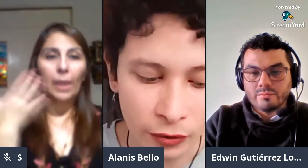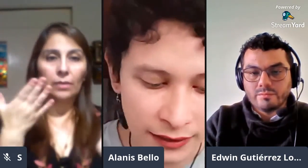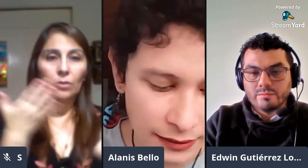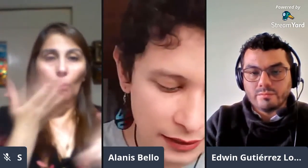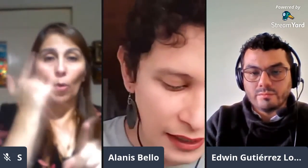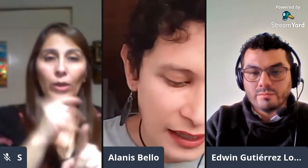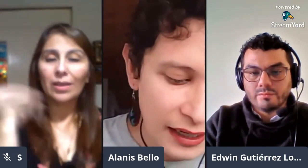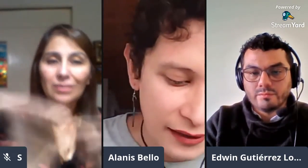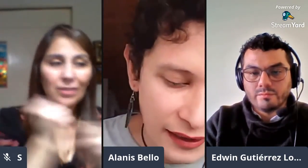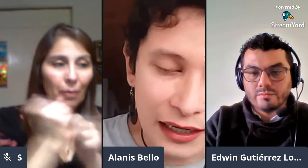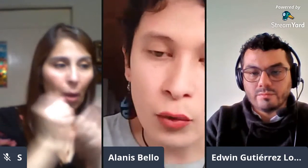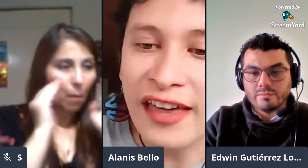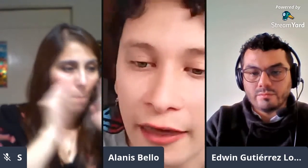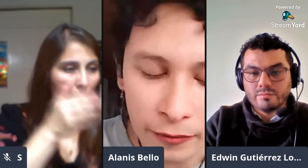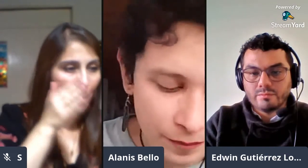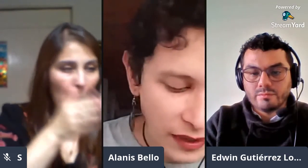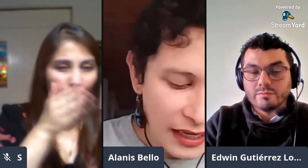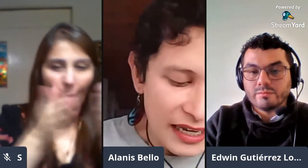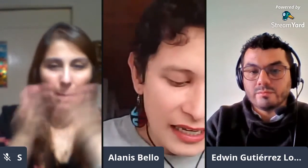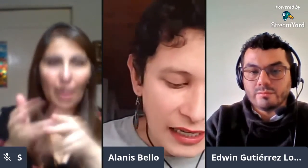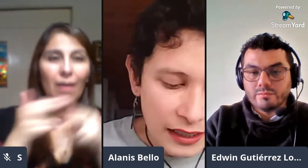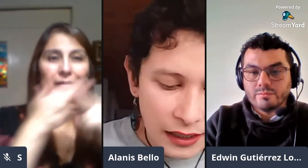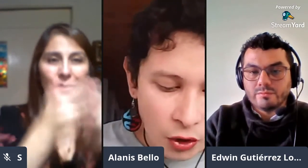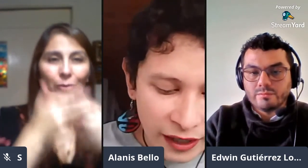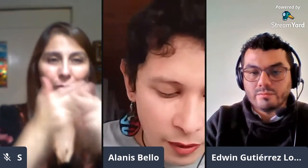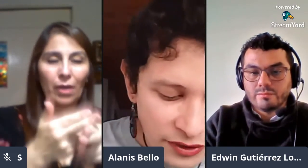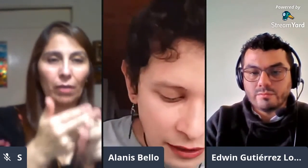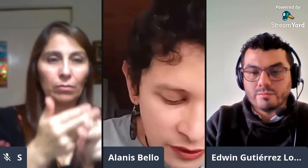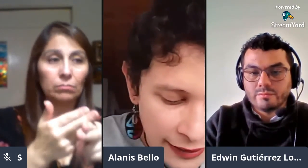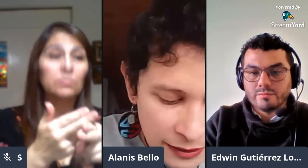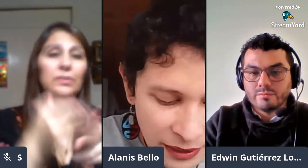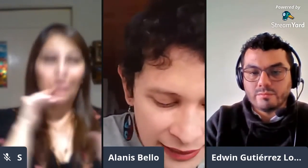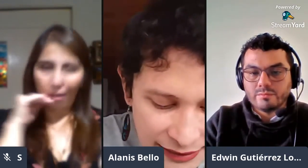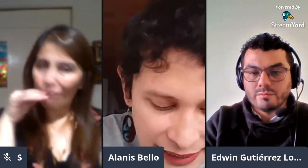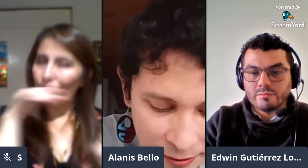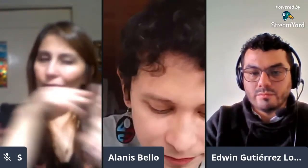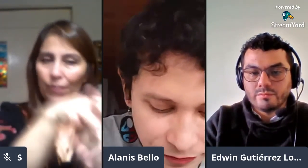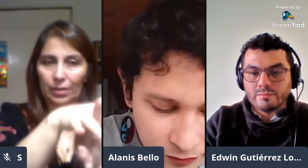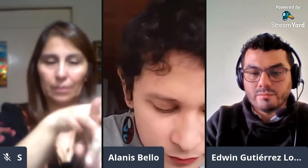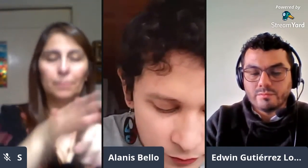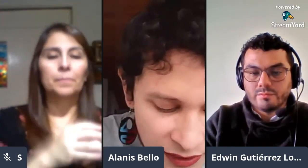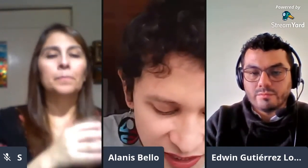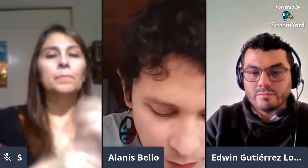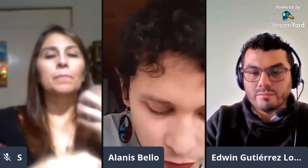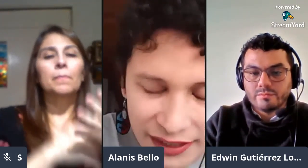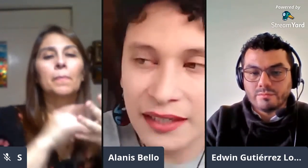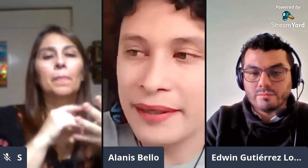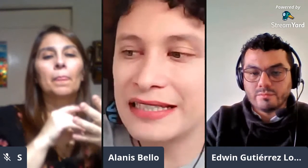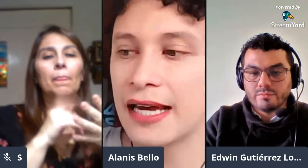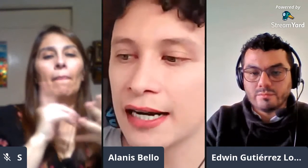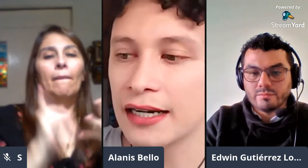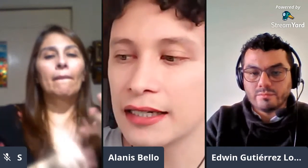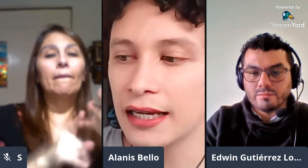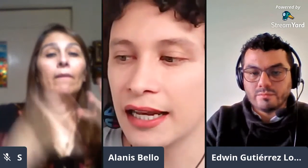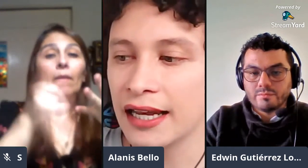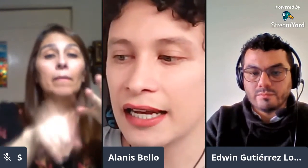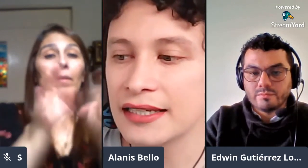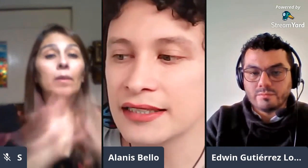estos sectores del cuidado. Y lo que vamos a encontrar también es que es importante